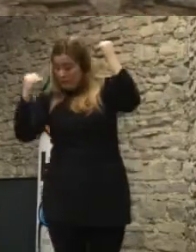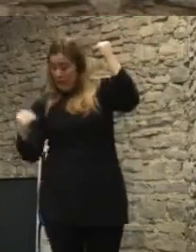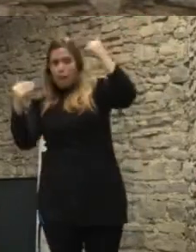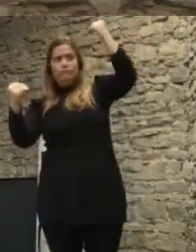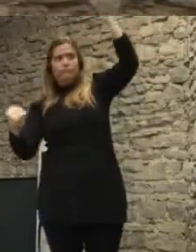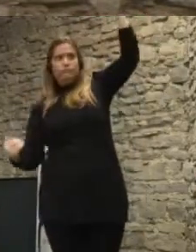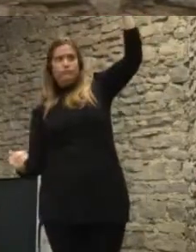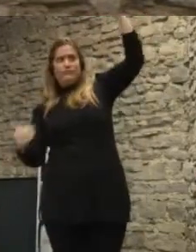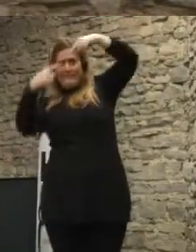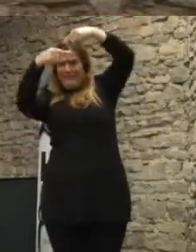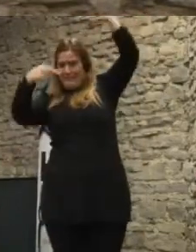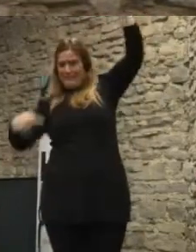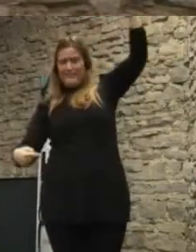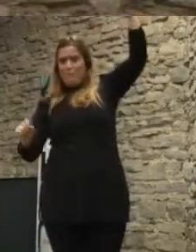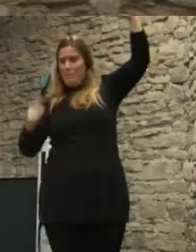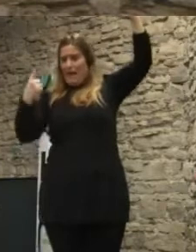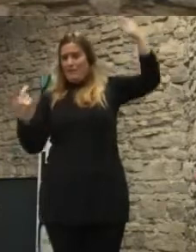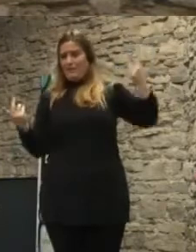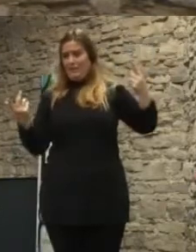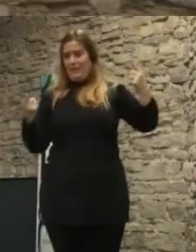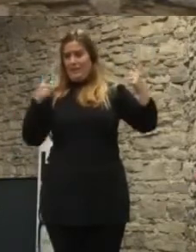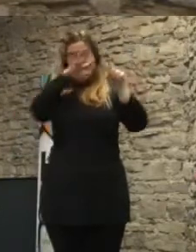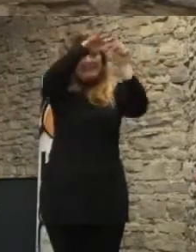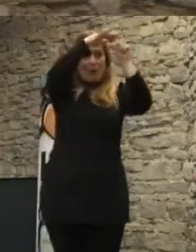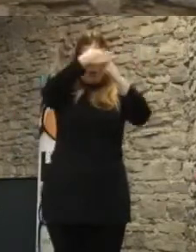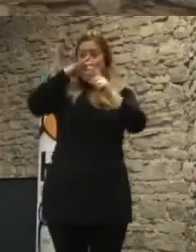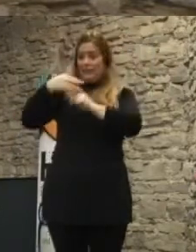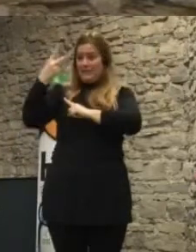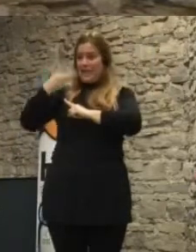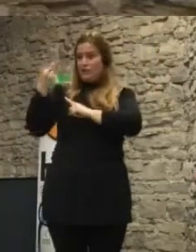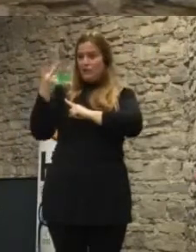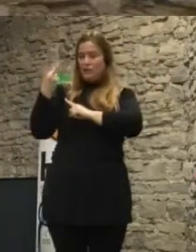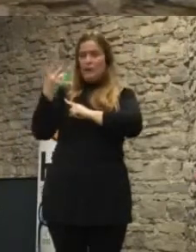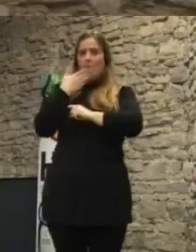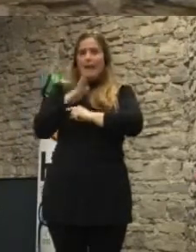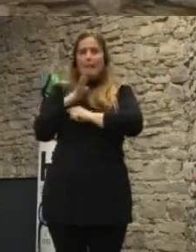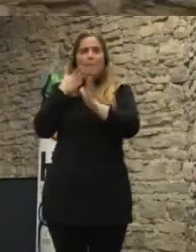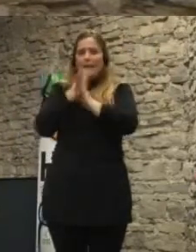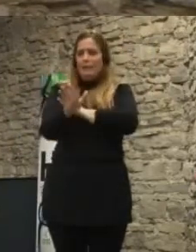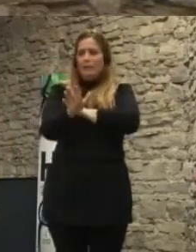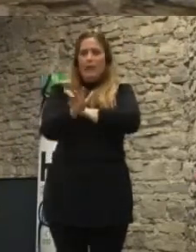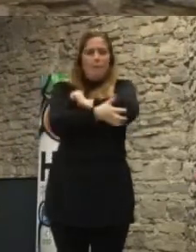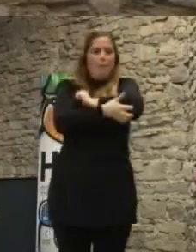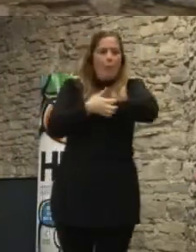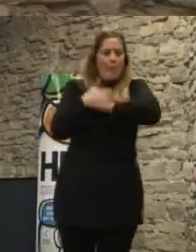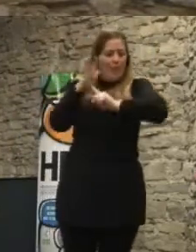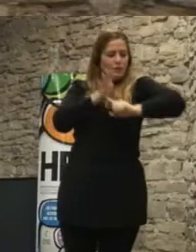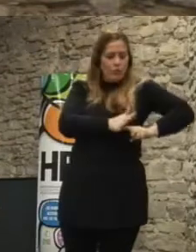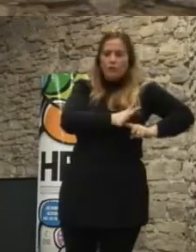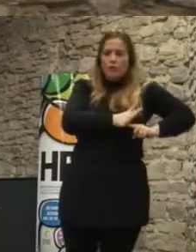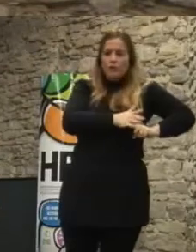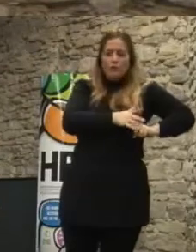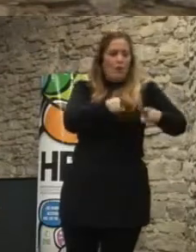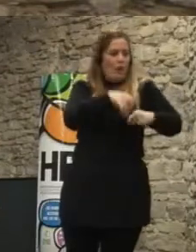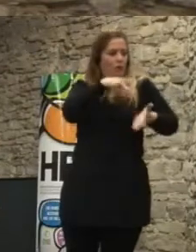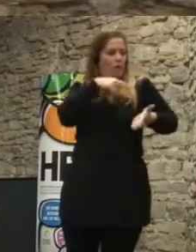situaciones se cronifican, ¿no? Es decir, se cronifica la pobreza y la exclusión y se cronifica también la